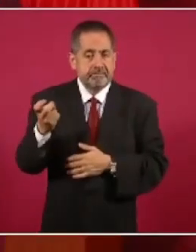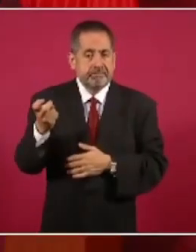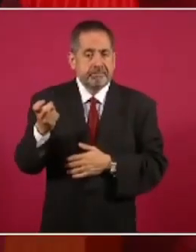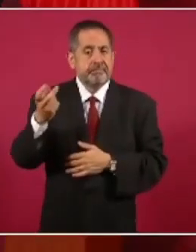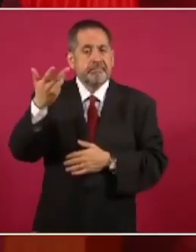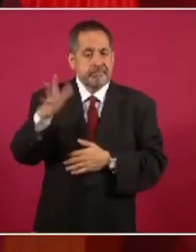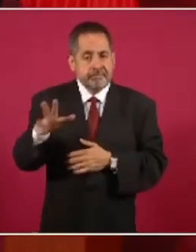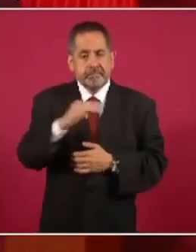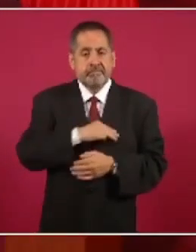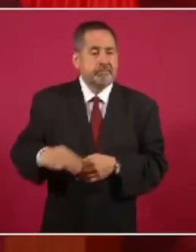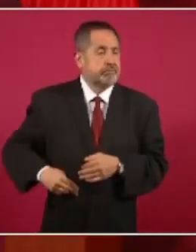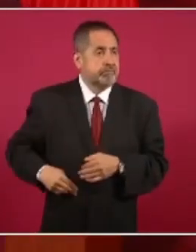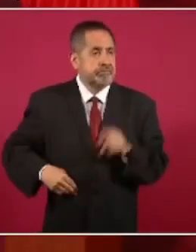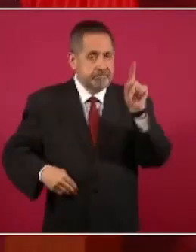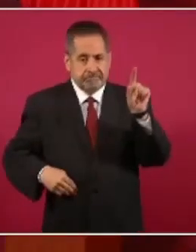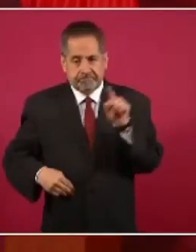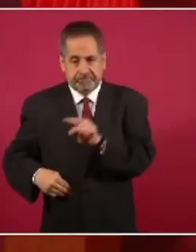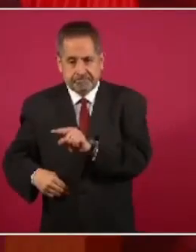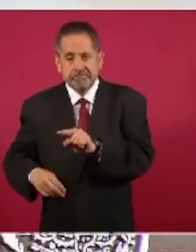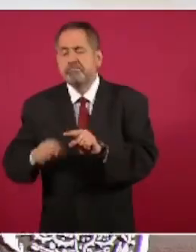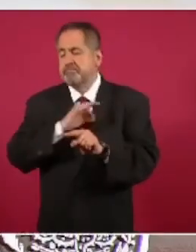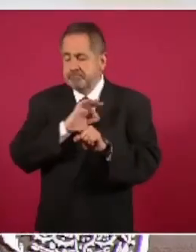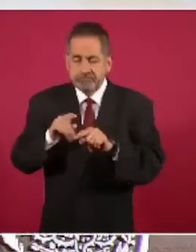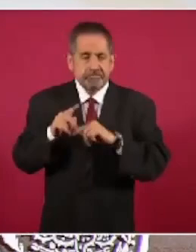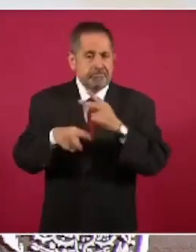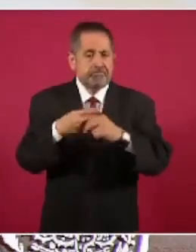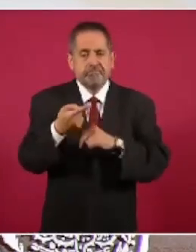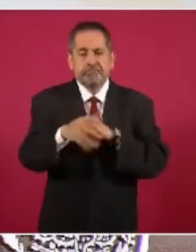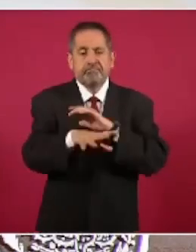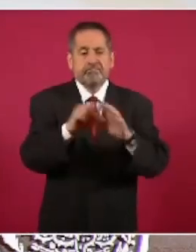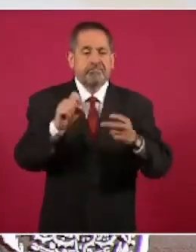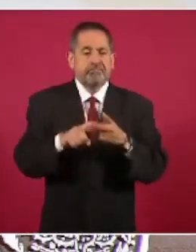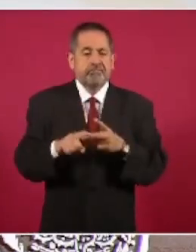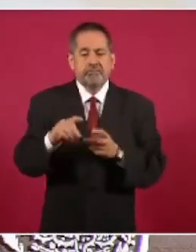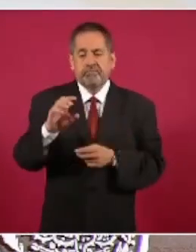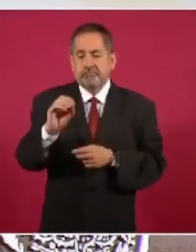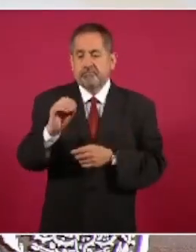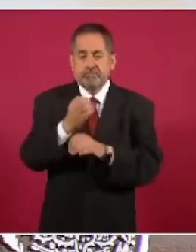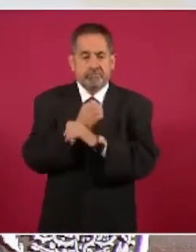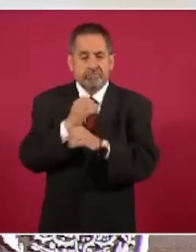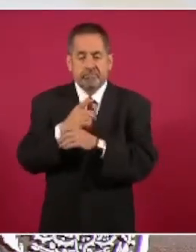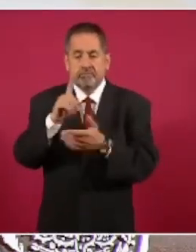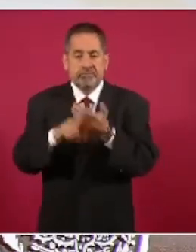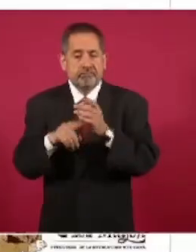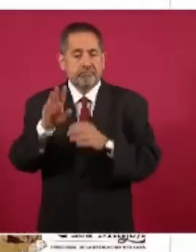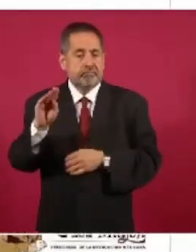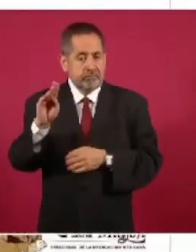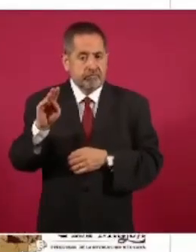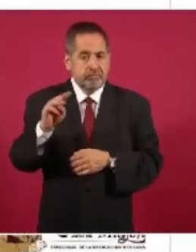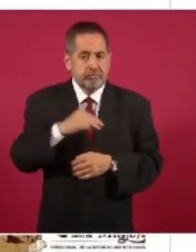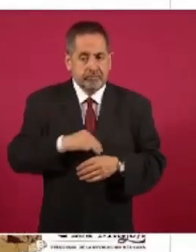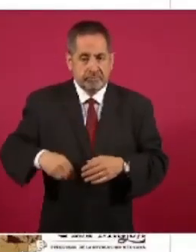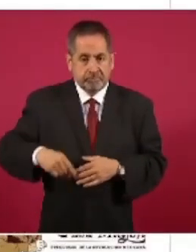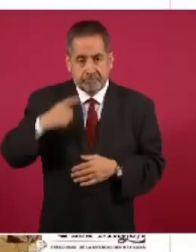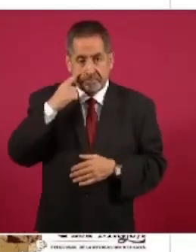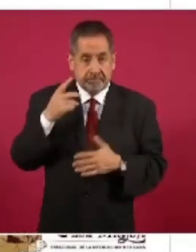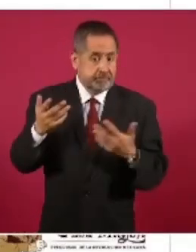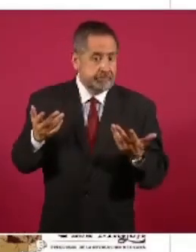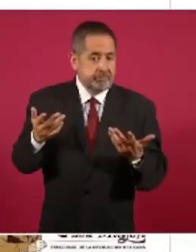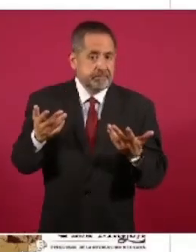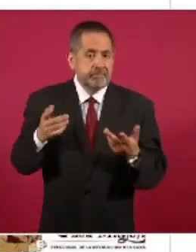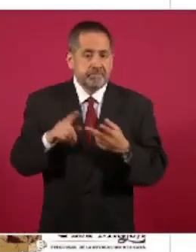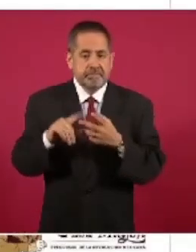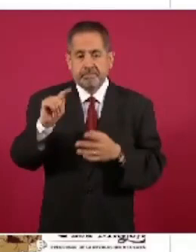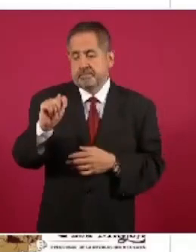1.210 municipios del país. Oxxo tiene cubiertos 1.040 municipios del país, entonces Telecom